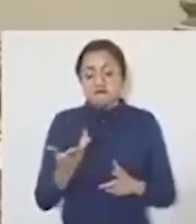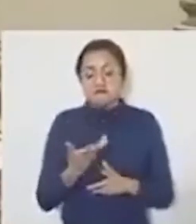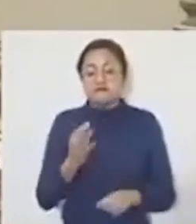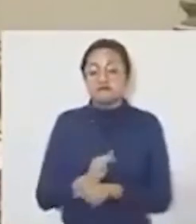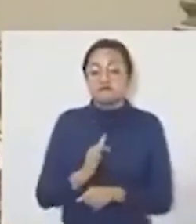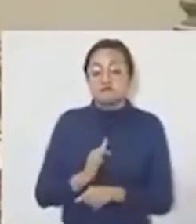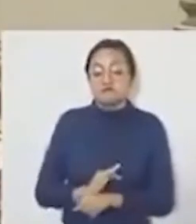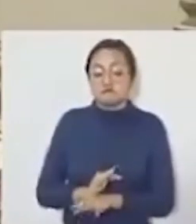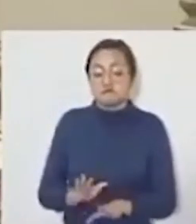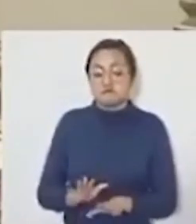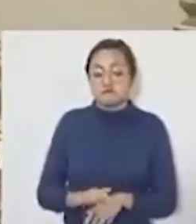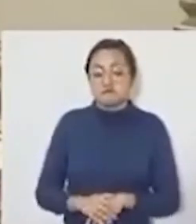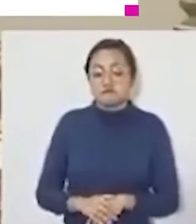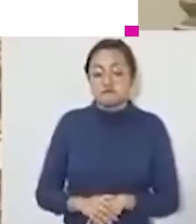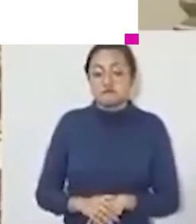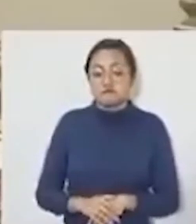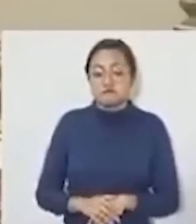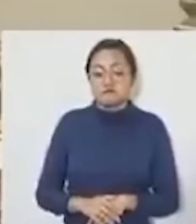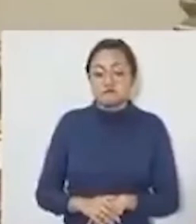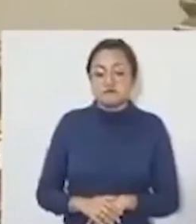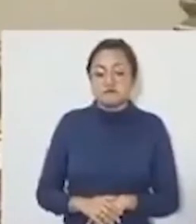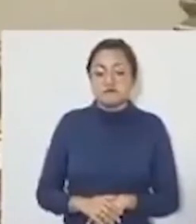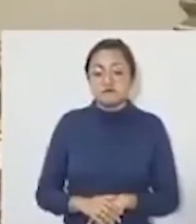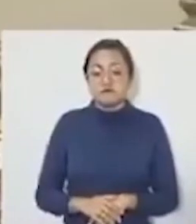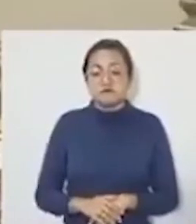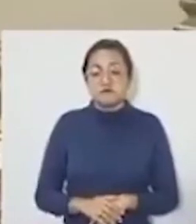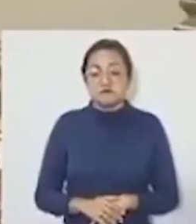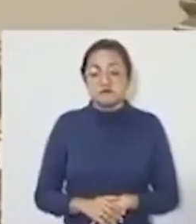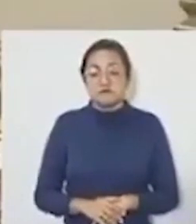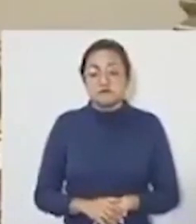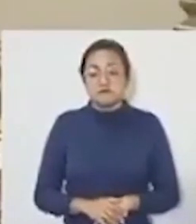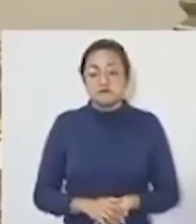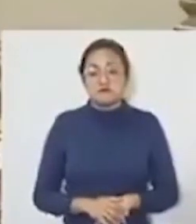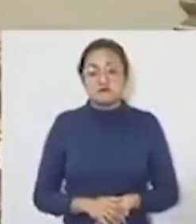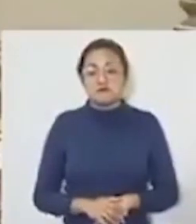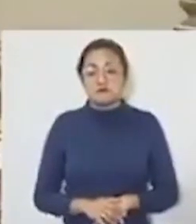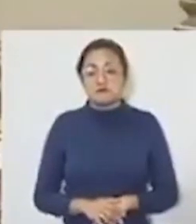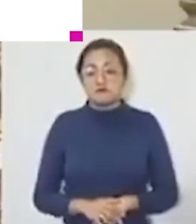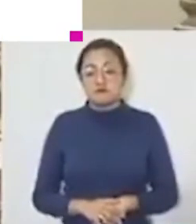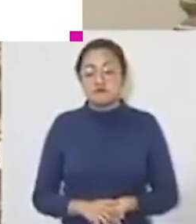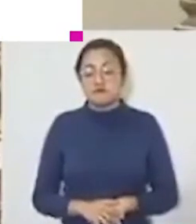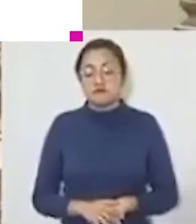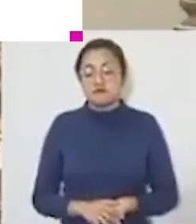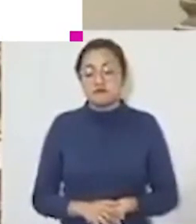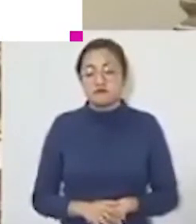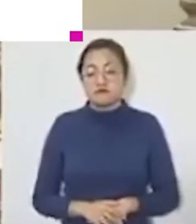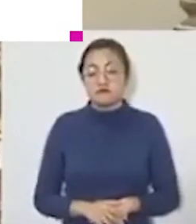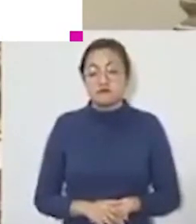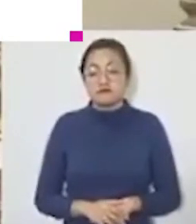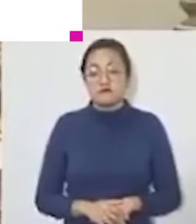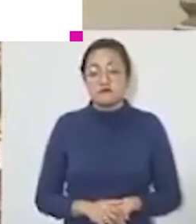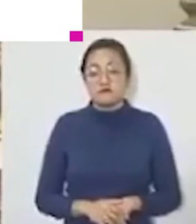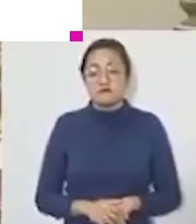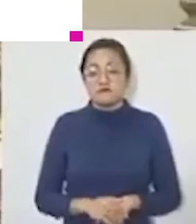Este día el gobernador Miguel Barbosa Huerta anunció que va a desaparecer la Unidad Mixta de Acción Inmediata, UMIR. Esto porque se ha detectado